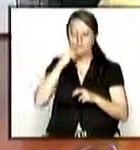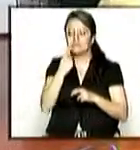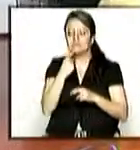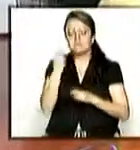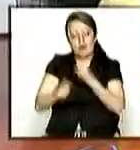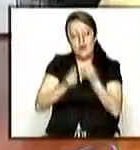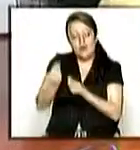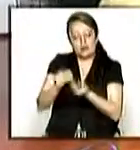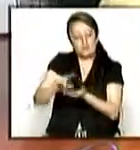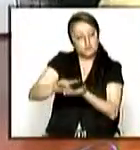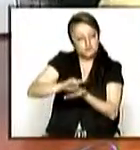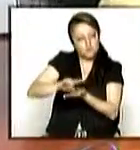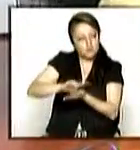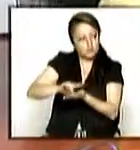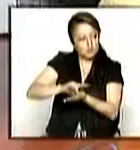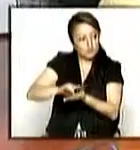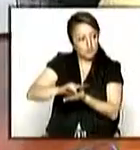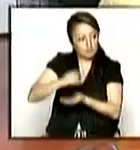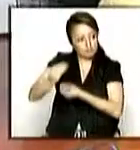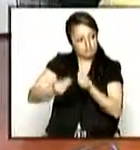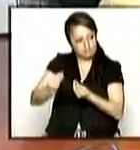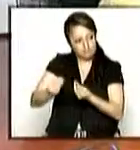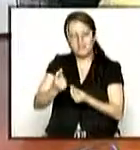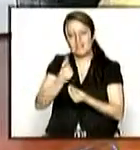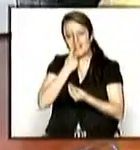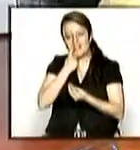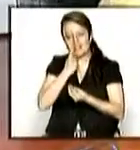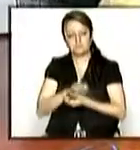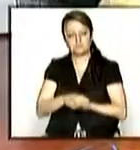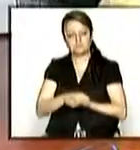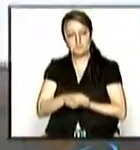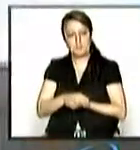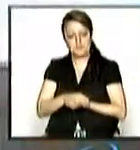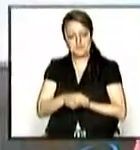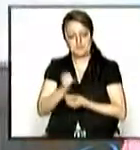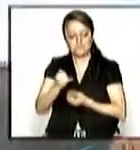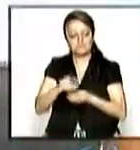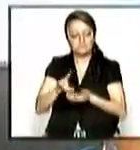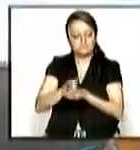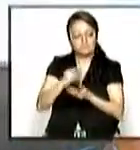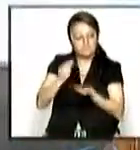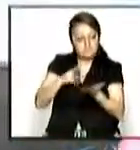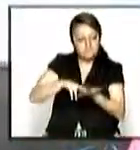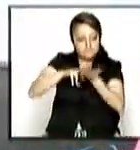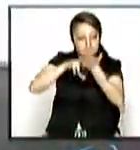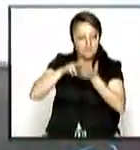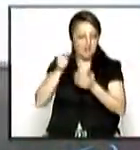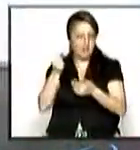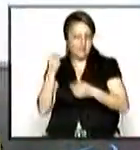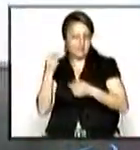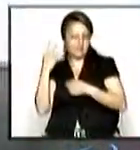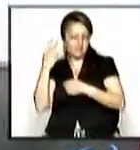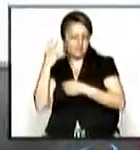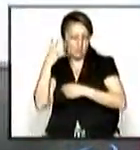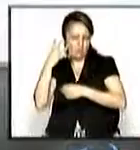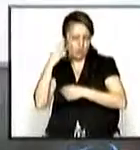en organismos vivos. Entonces lo estamos haciendo, y es un tratamiento que lleva más de 50 años,